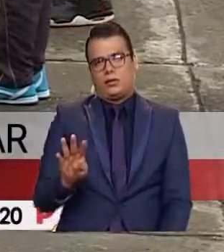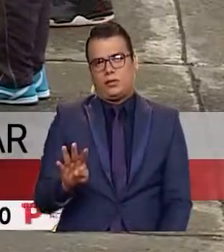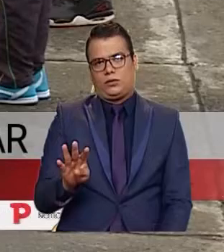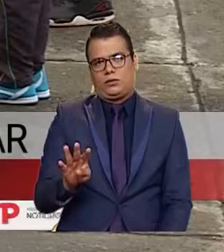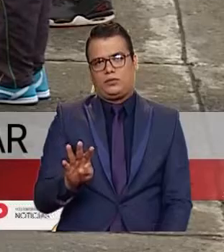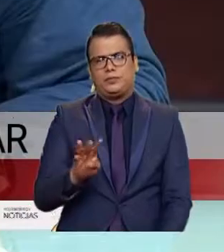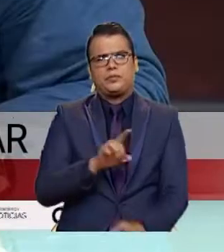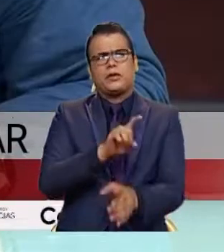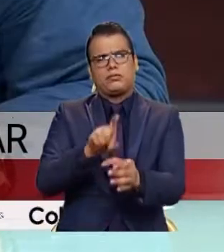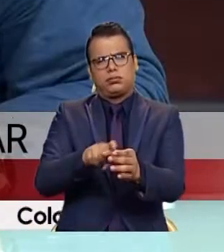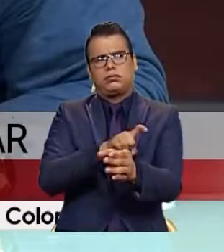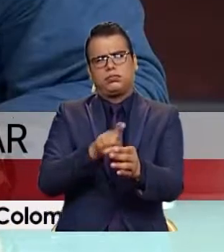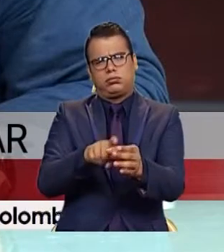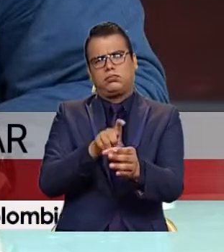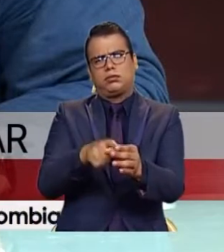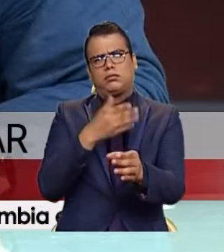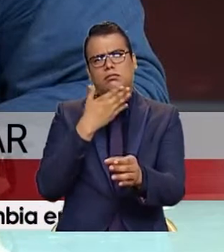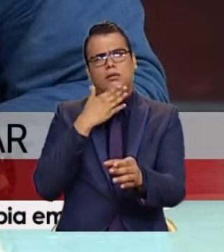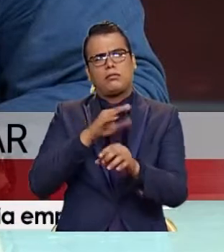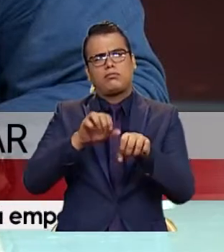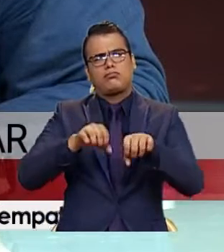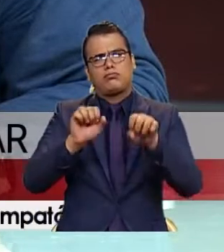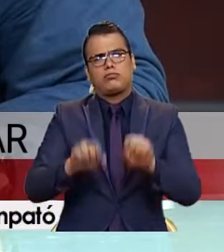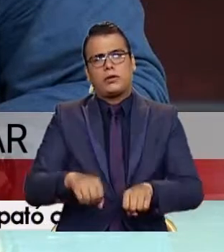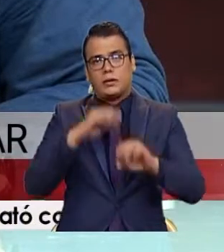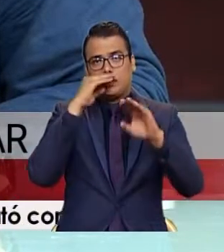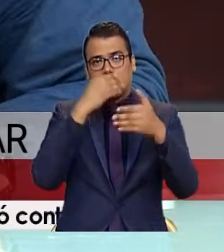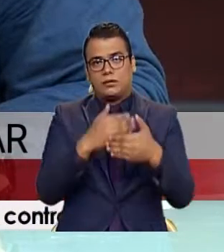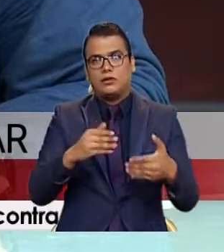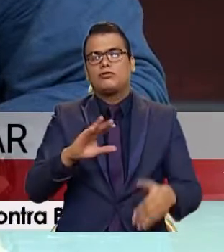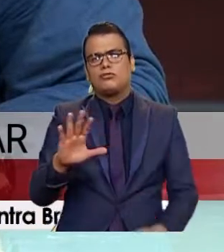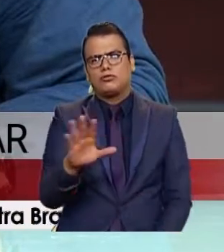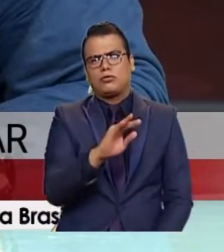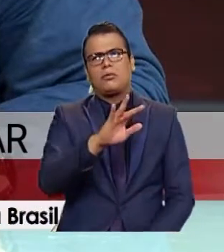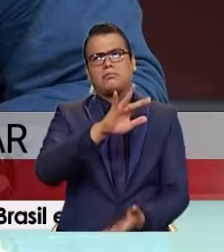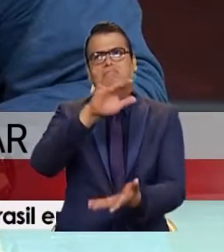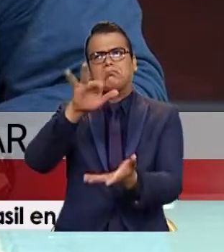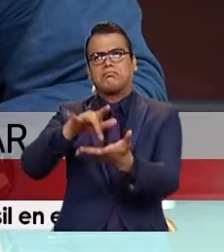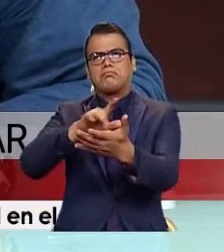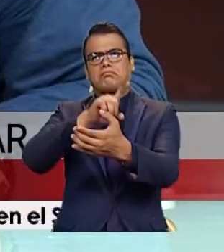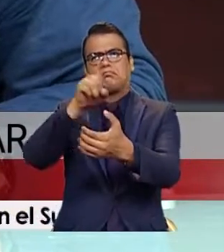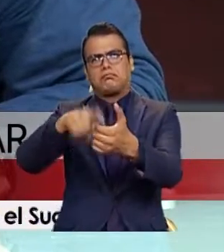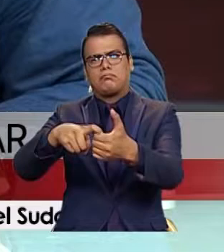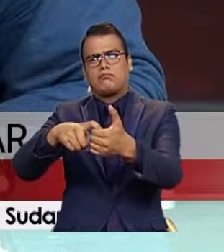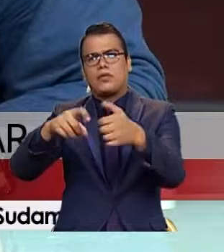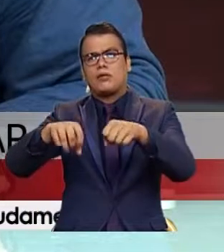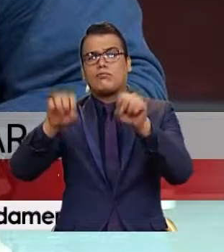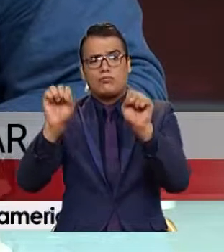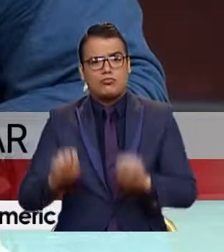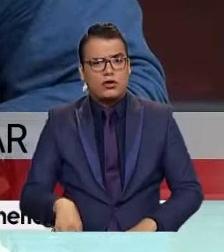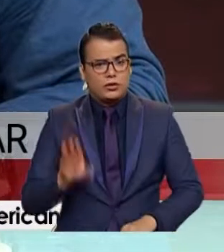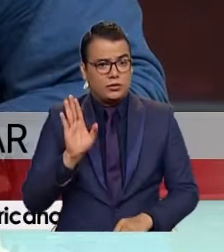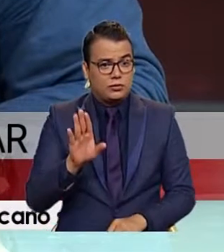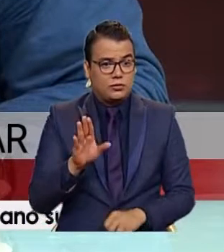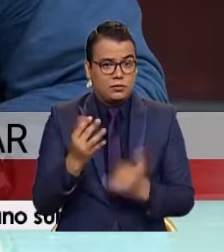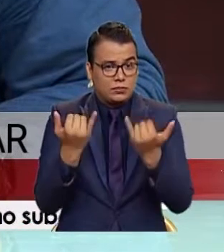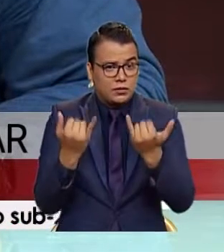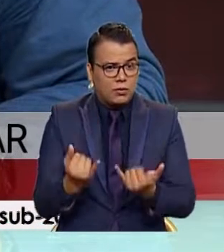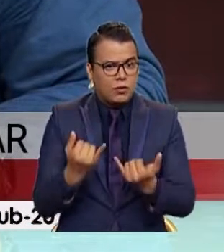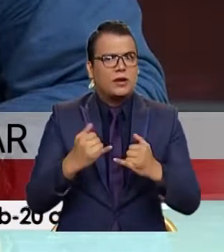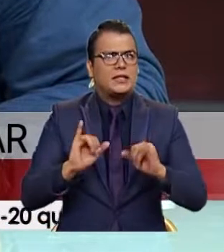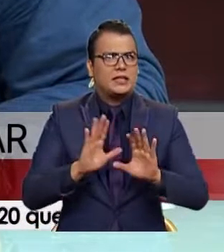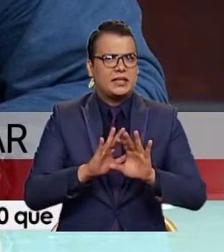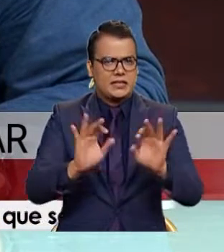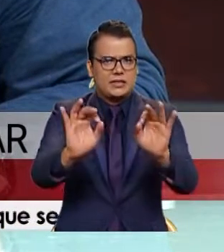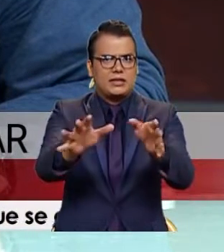cupos disponibles para que todos los niños se acerquen a sentar sus matrículas hoy podemos